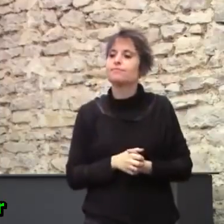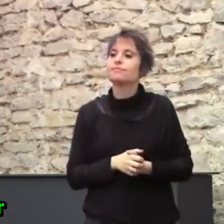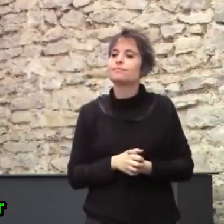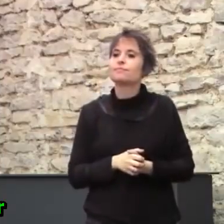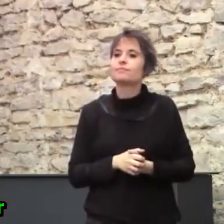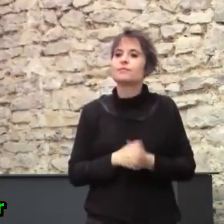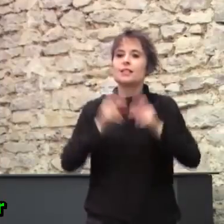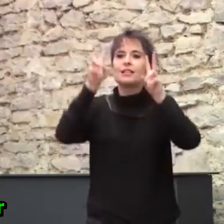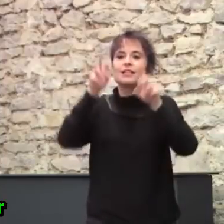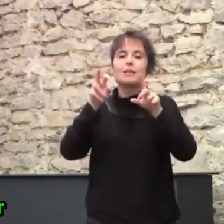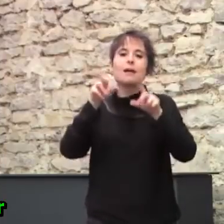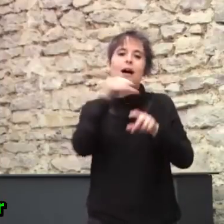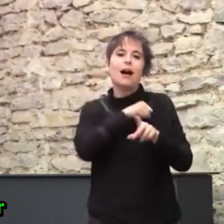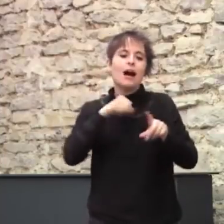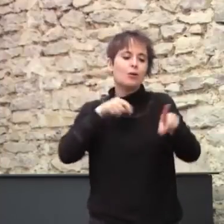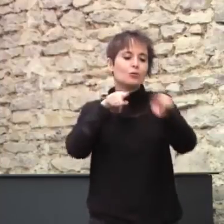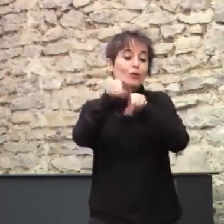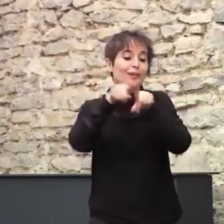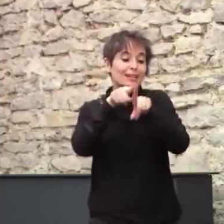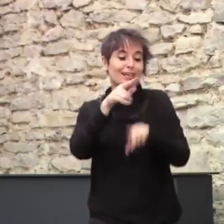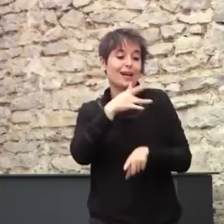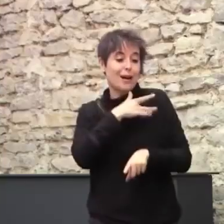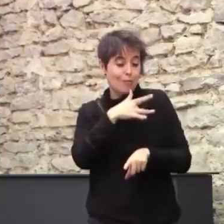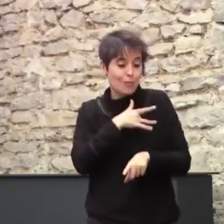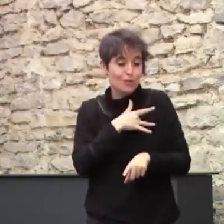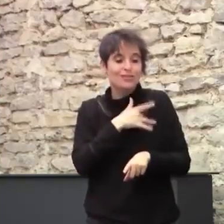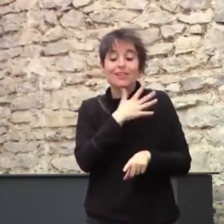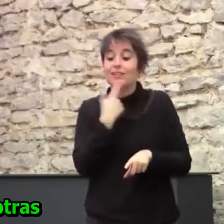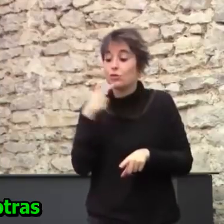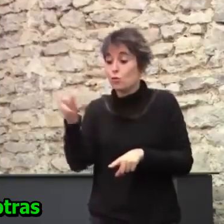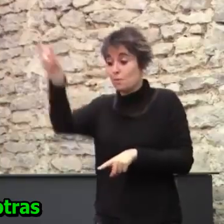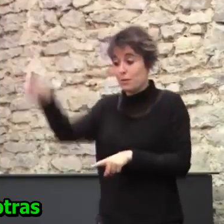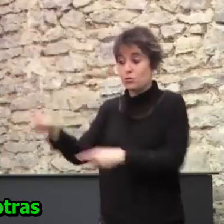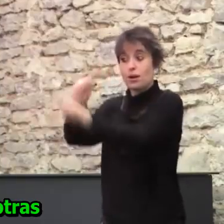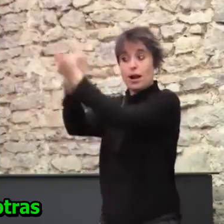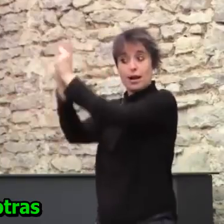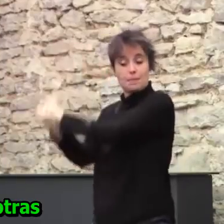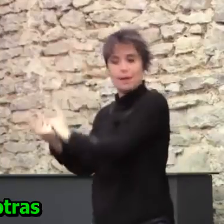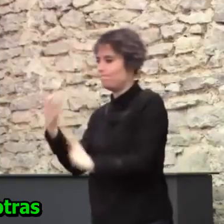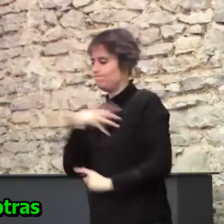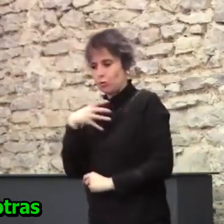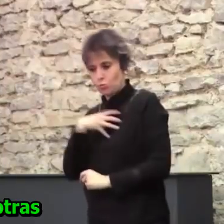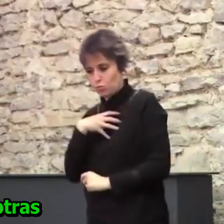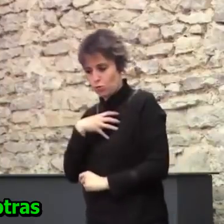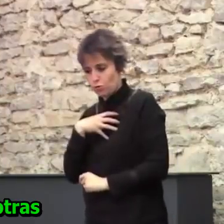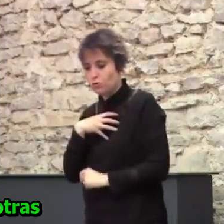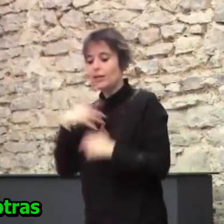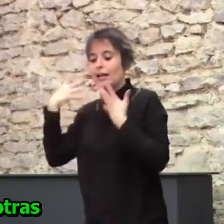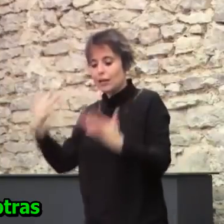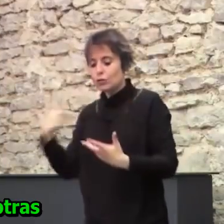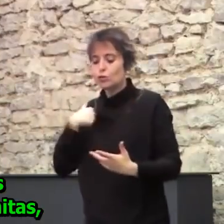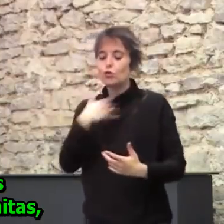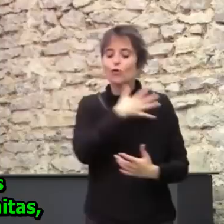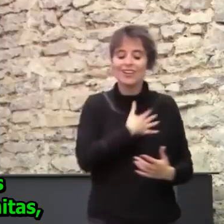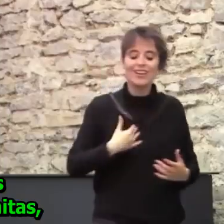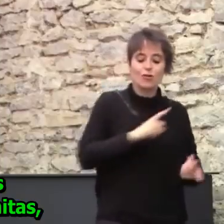La autocrítica amorosa supone entonces ver que como no podemos cambiar a los demás, sería ver cómo podemos cambiar